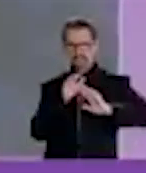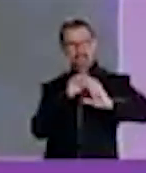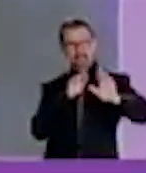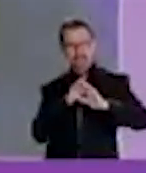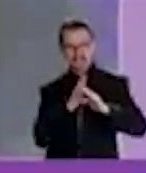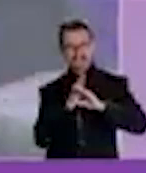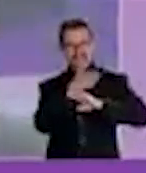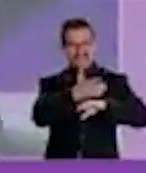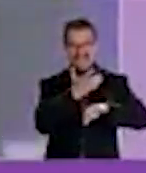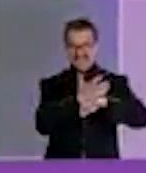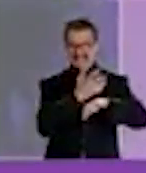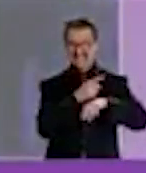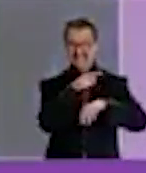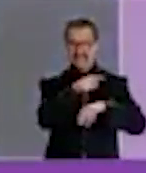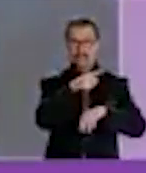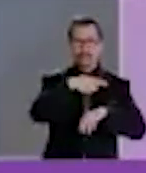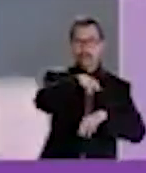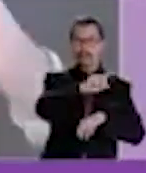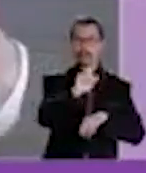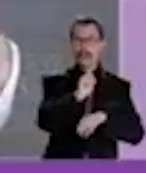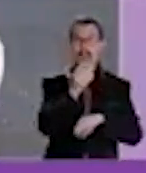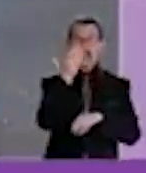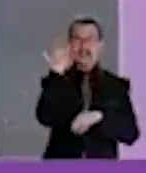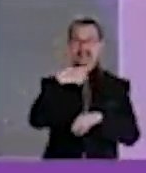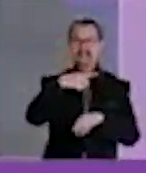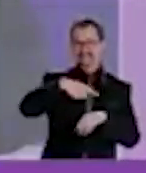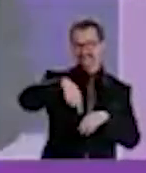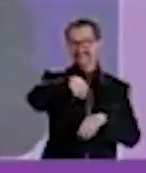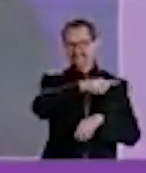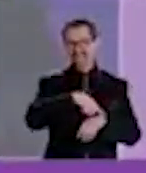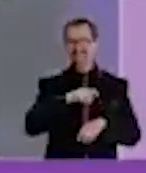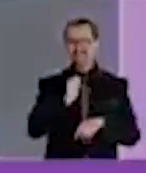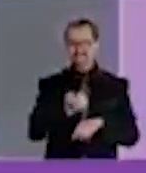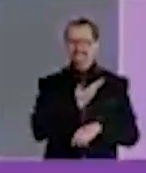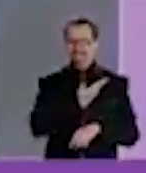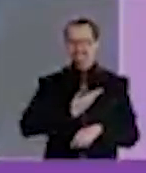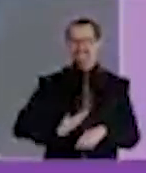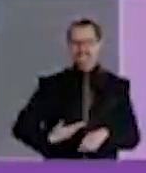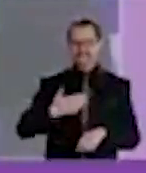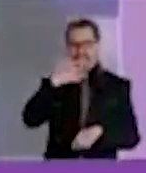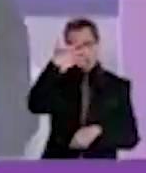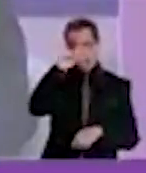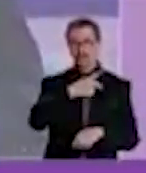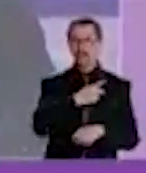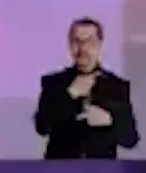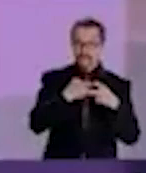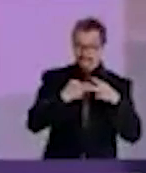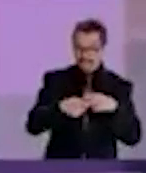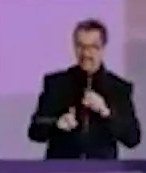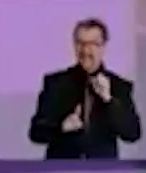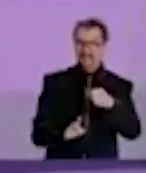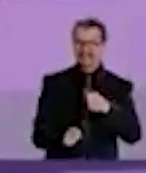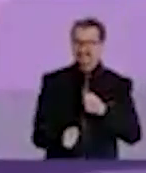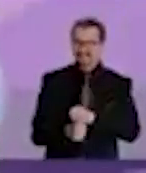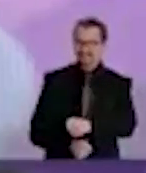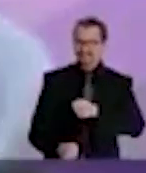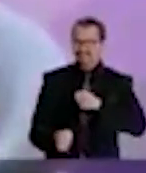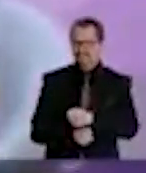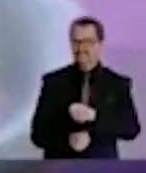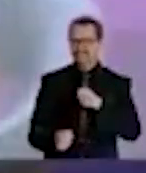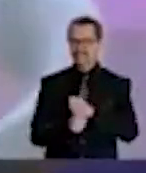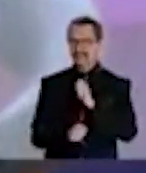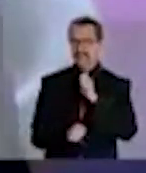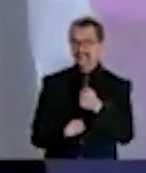todo el acoso del que han sido víctimas desde la llegada de donald trump a la presidente y mucho antes